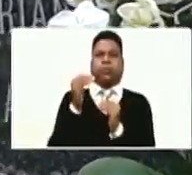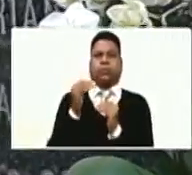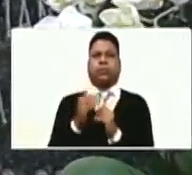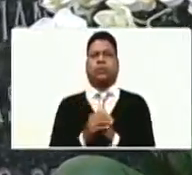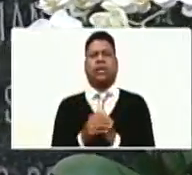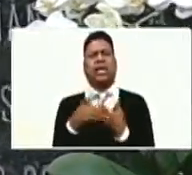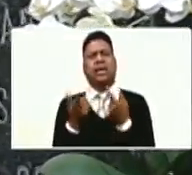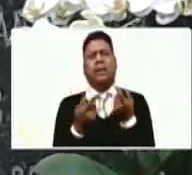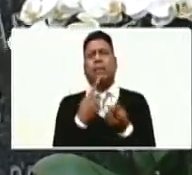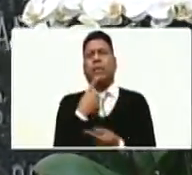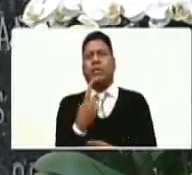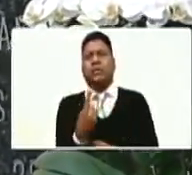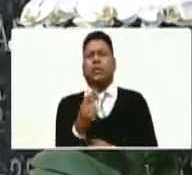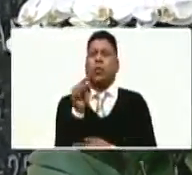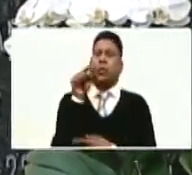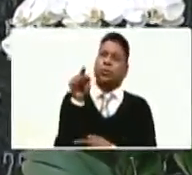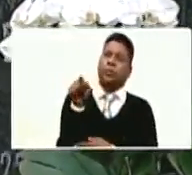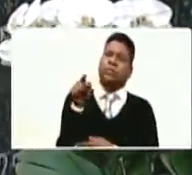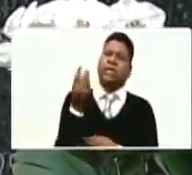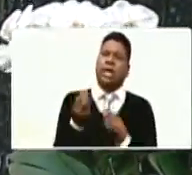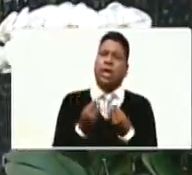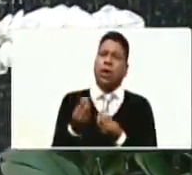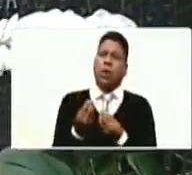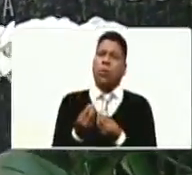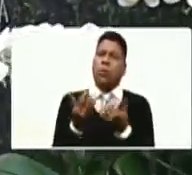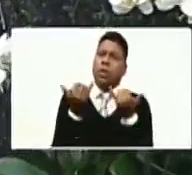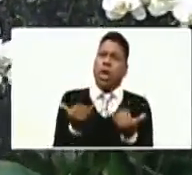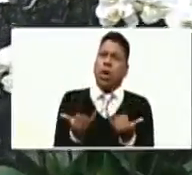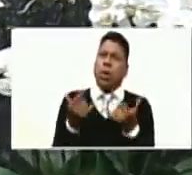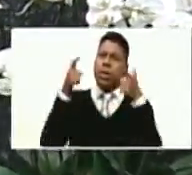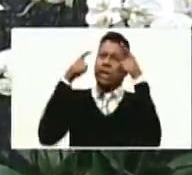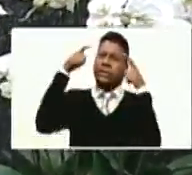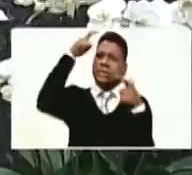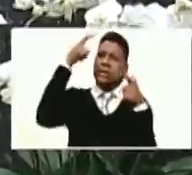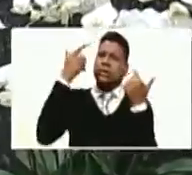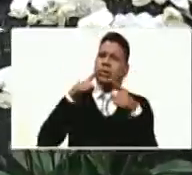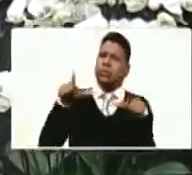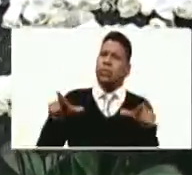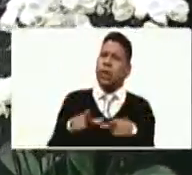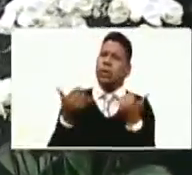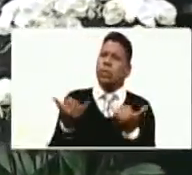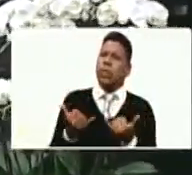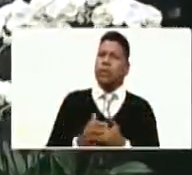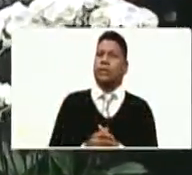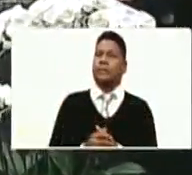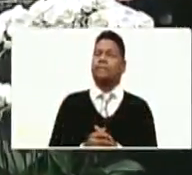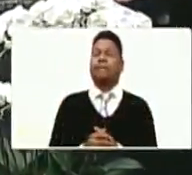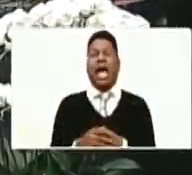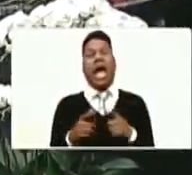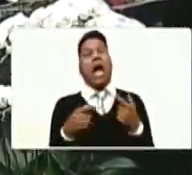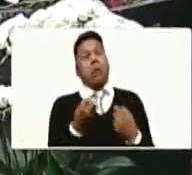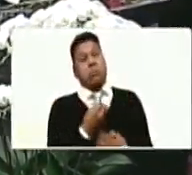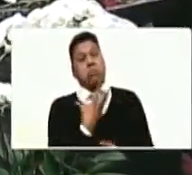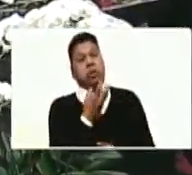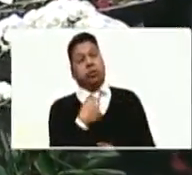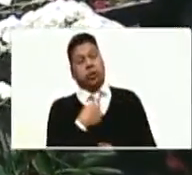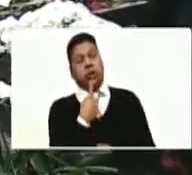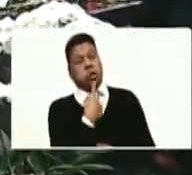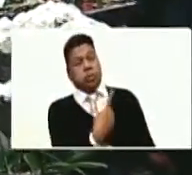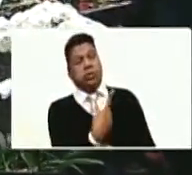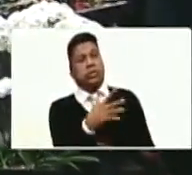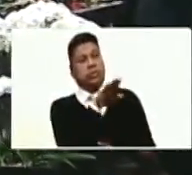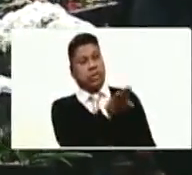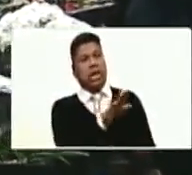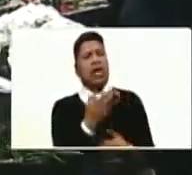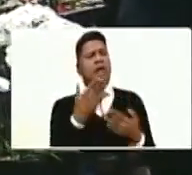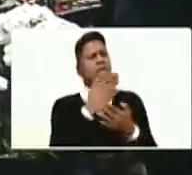hace usted de lo que es la vigencia de Hugo Chávez en un escenario como este? A ver, yo primero que todo quiero también reconocer y